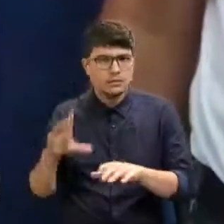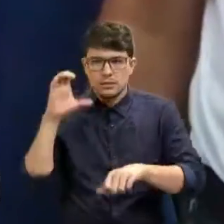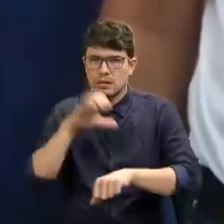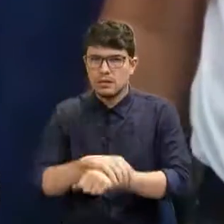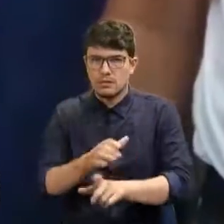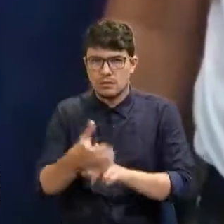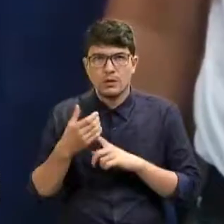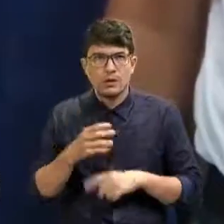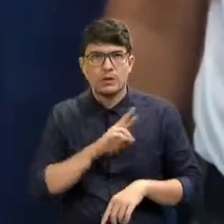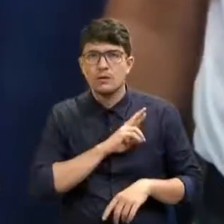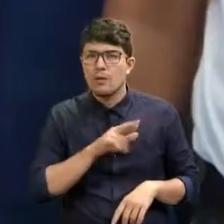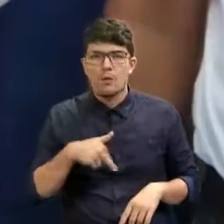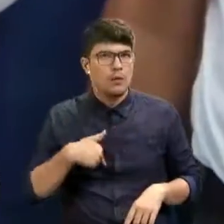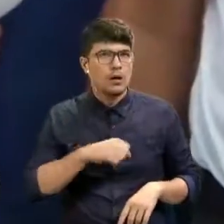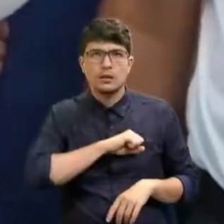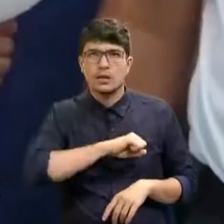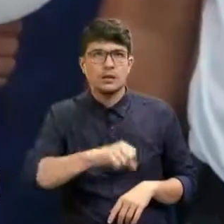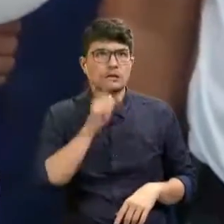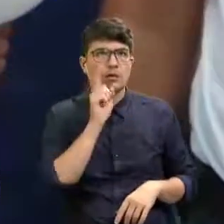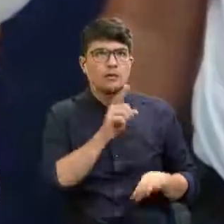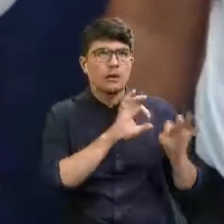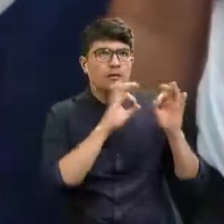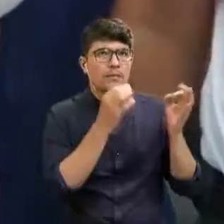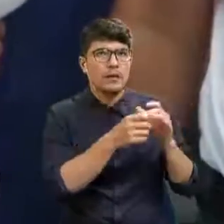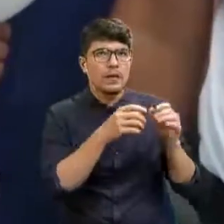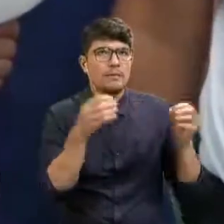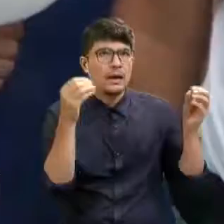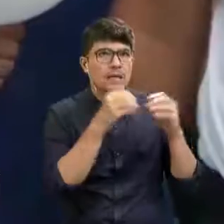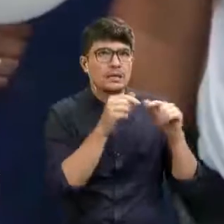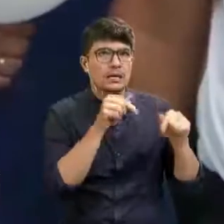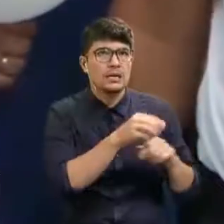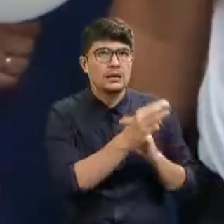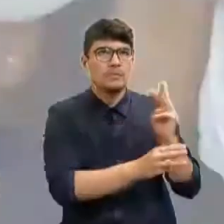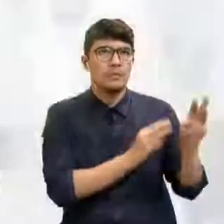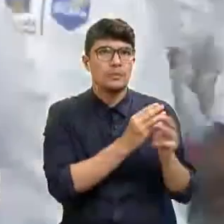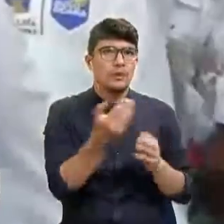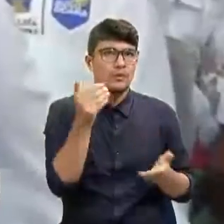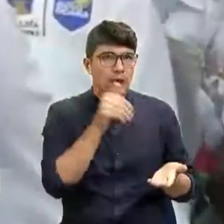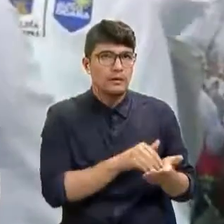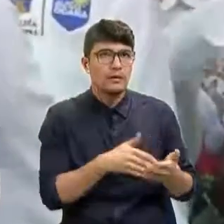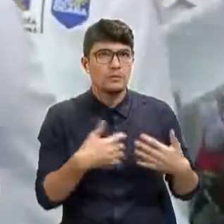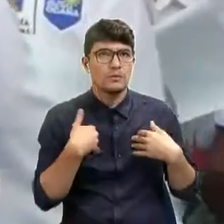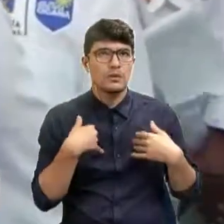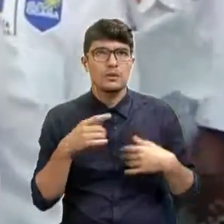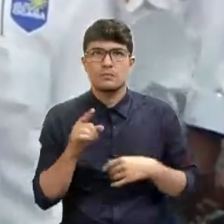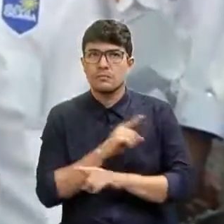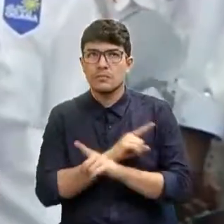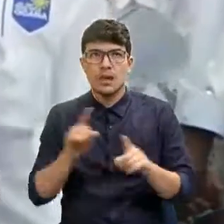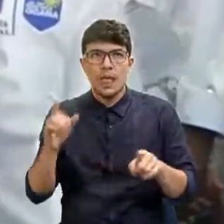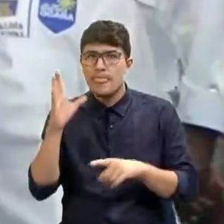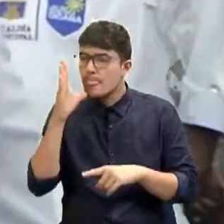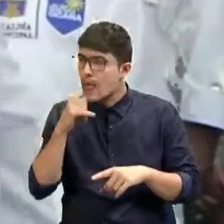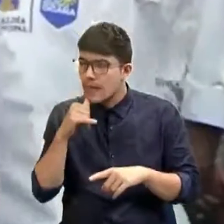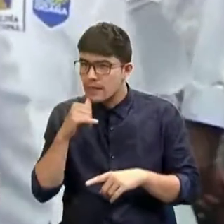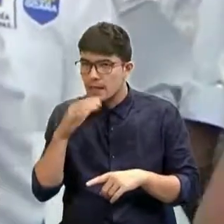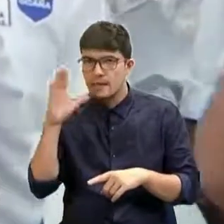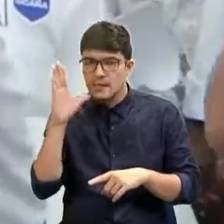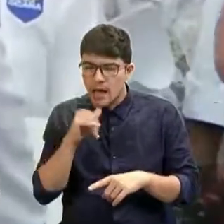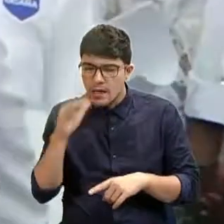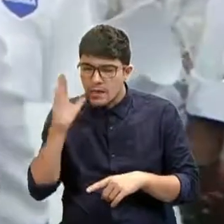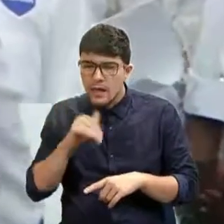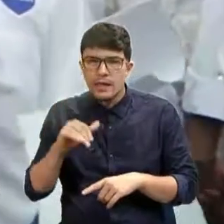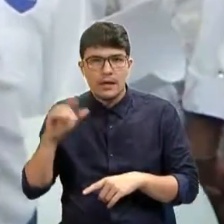violentos no hay derechos que ninguna familia más en el mundo entero sufra este flagelo de nadie se merece este flagelo y es lo que estaba